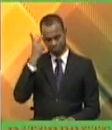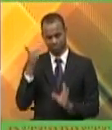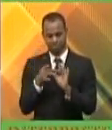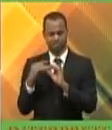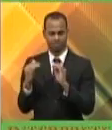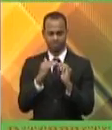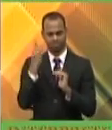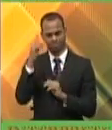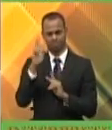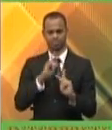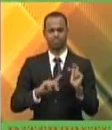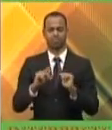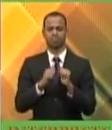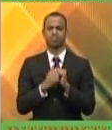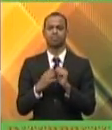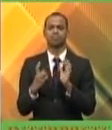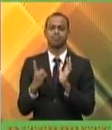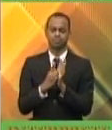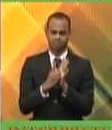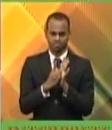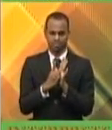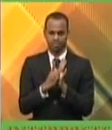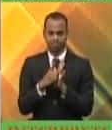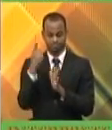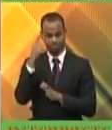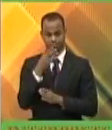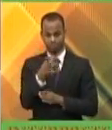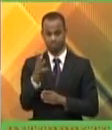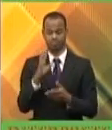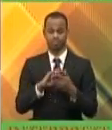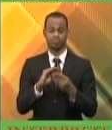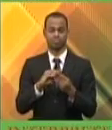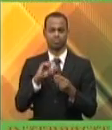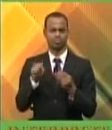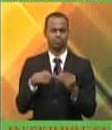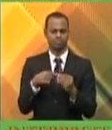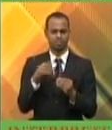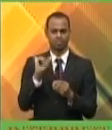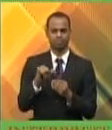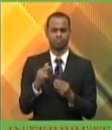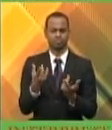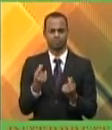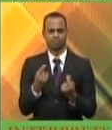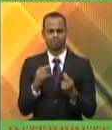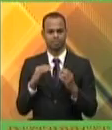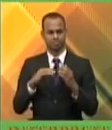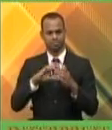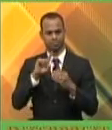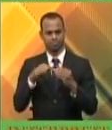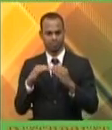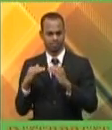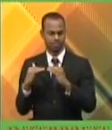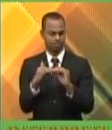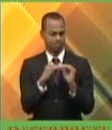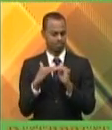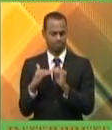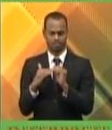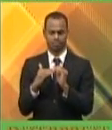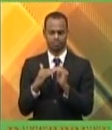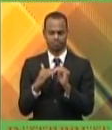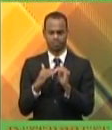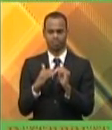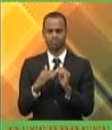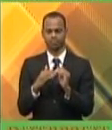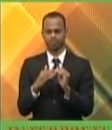igualdad para las personas con discapacidad para que usted vea de qué se trata principio de igualdad y no discriminación por